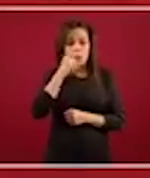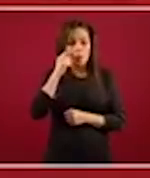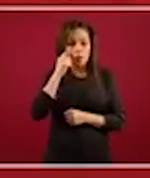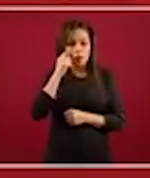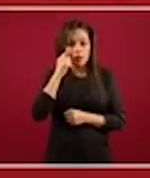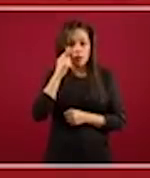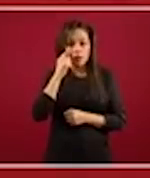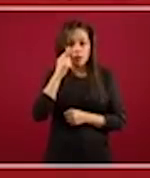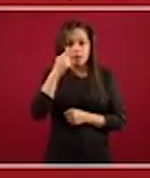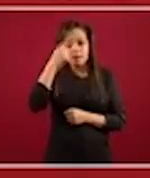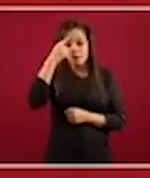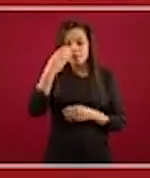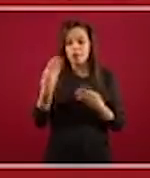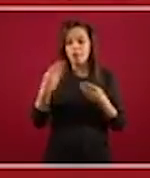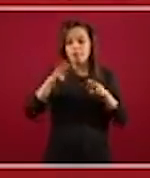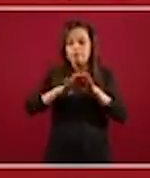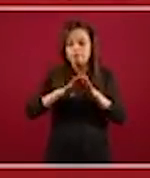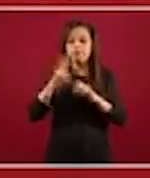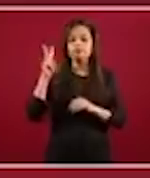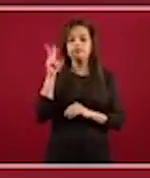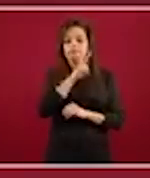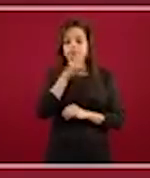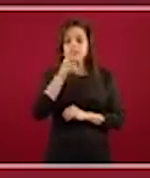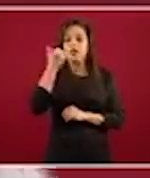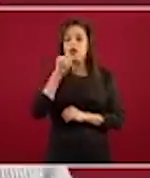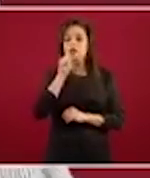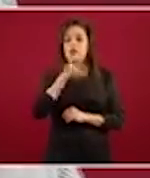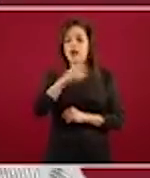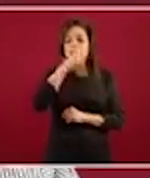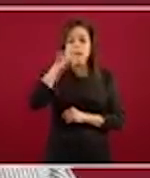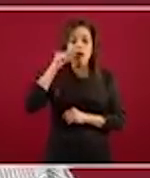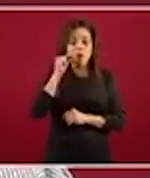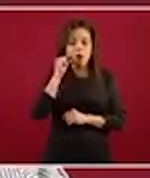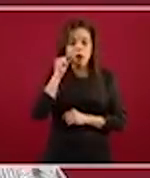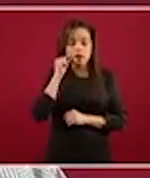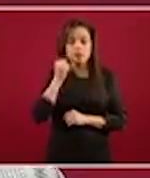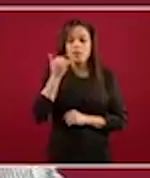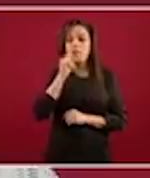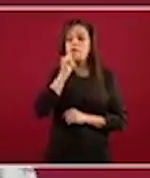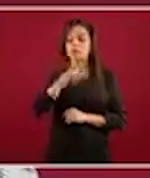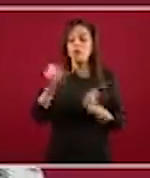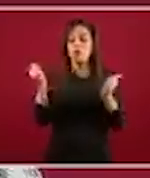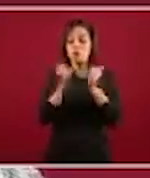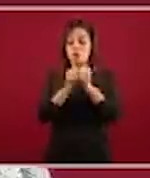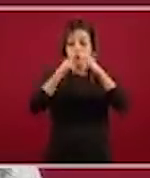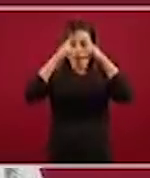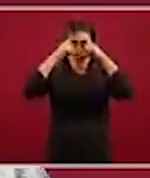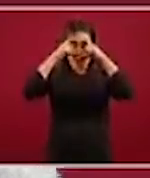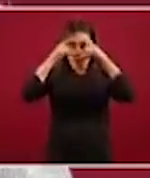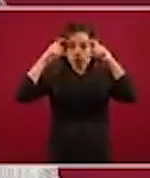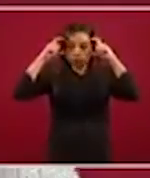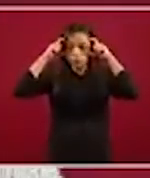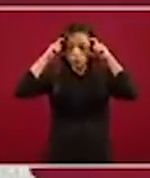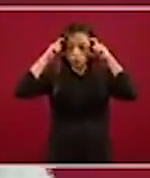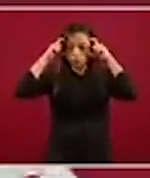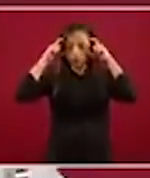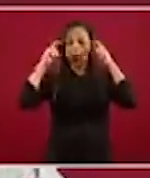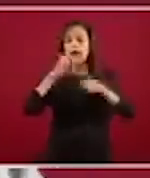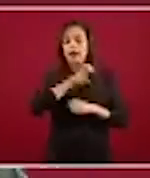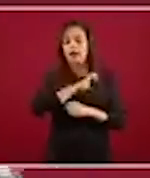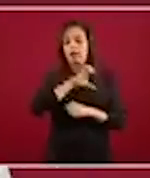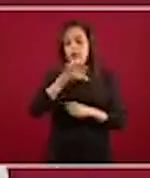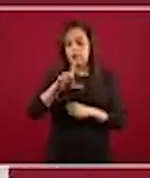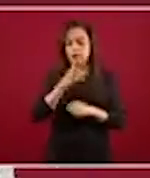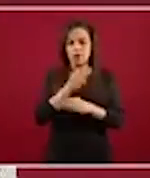vía respiratoria y la boca, acompañadas de gogles de un material